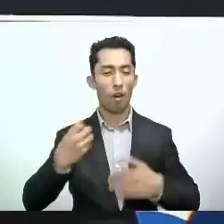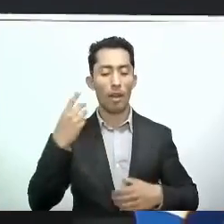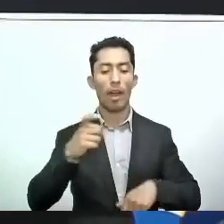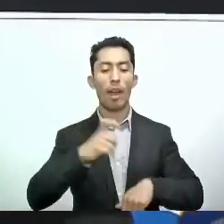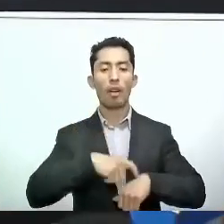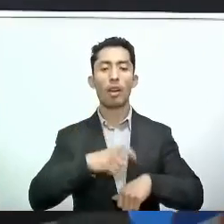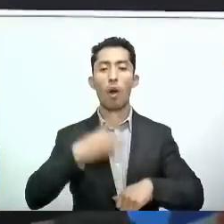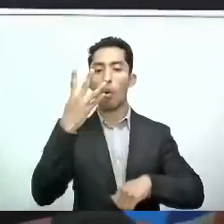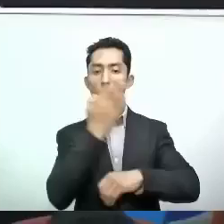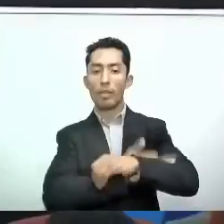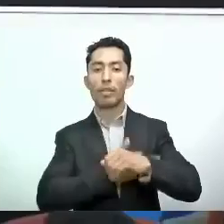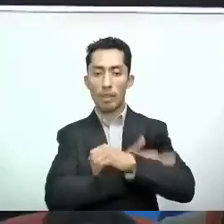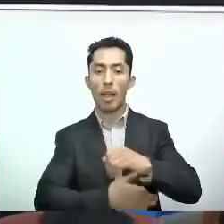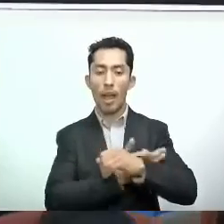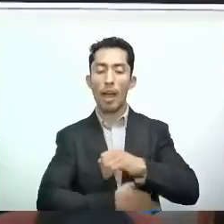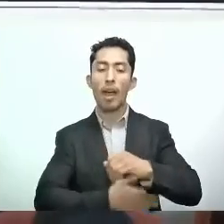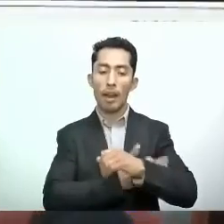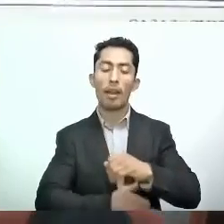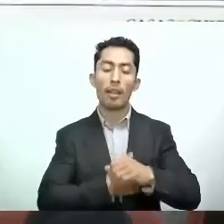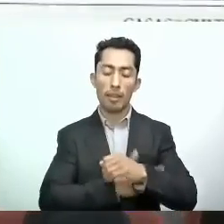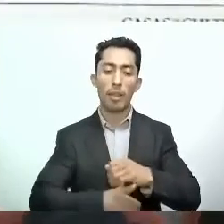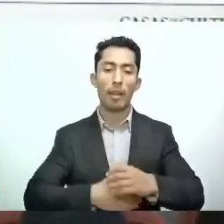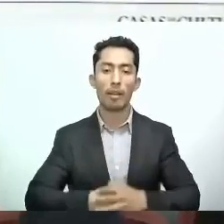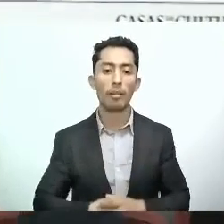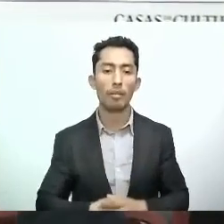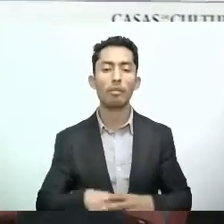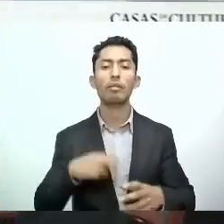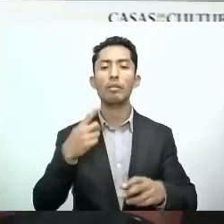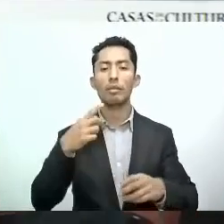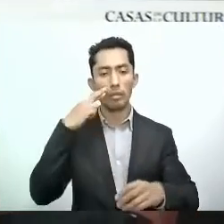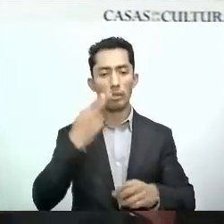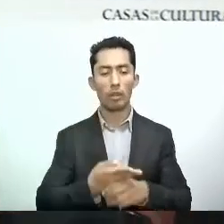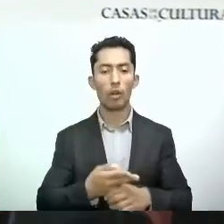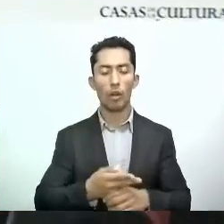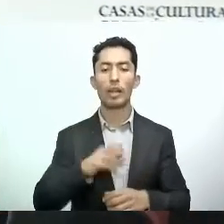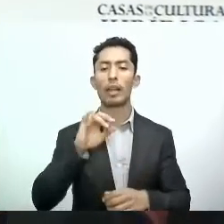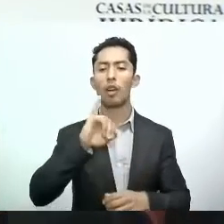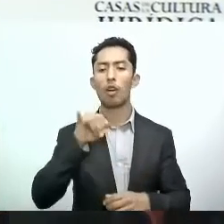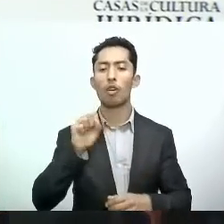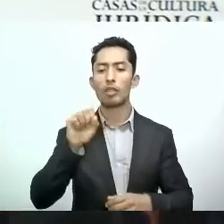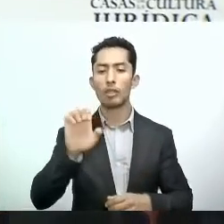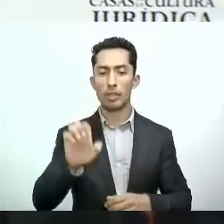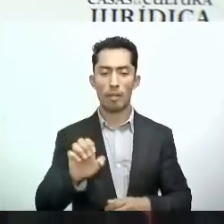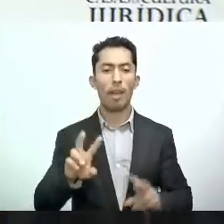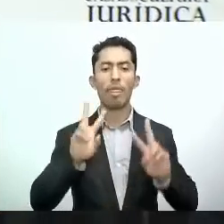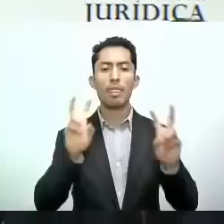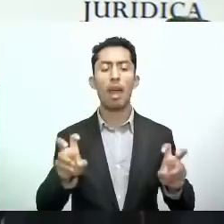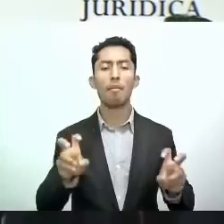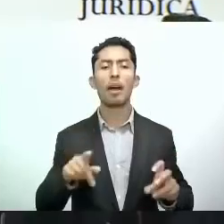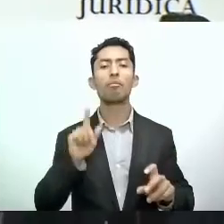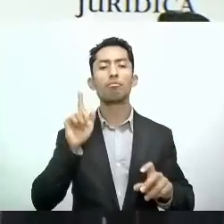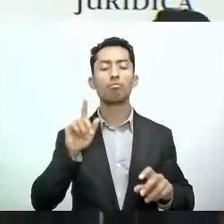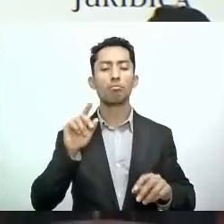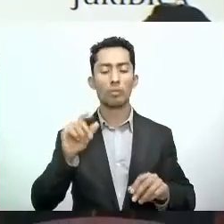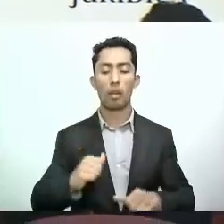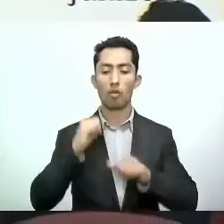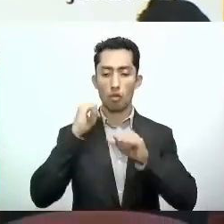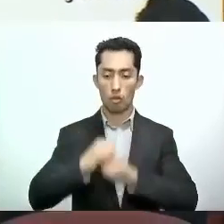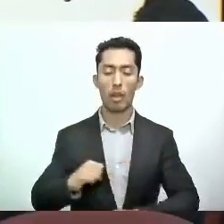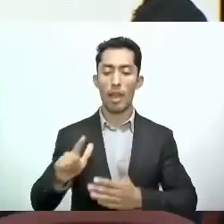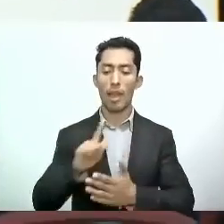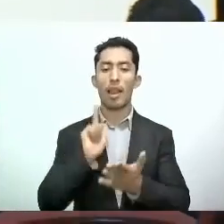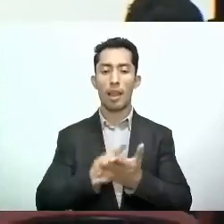tarde, que está a cargo de José Nesis y se llama La construcción de autoridades legítimas, una